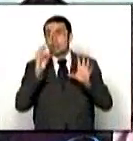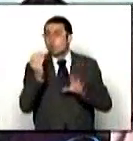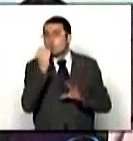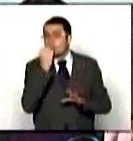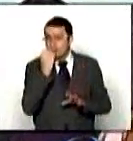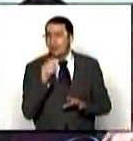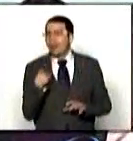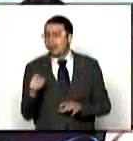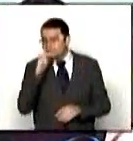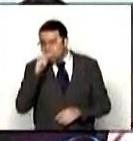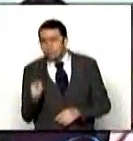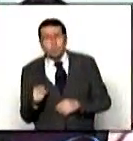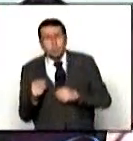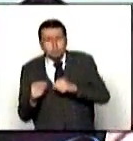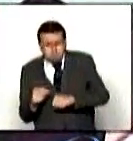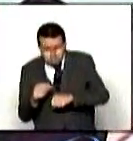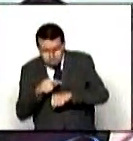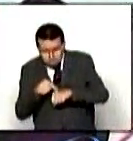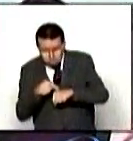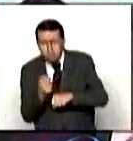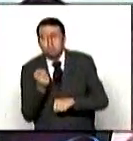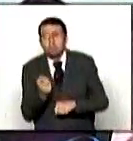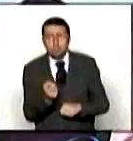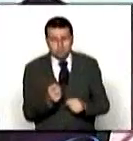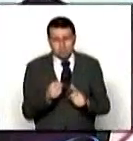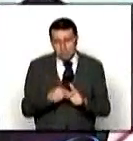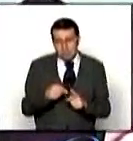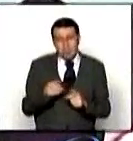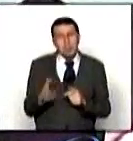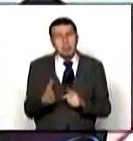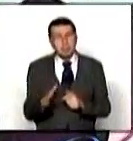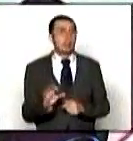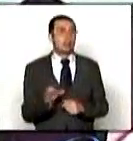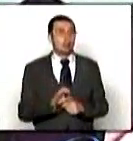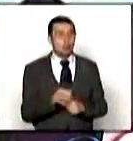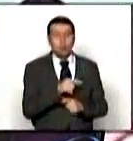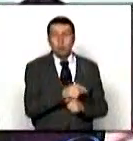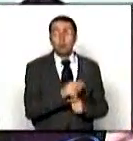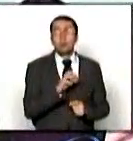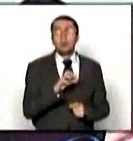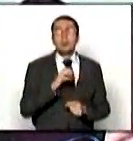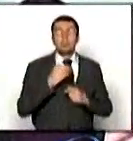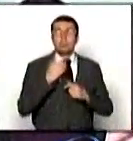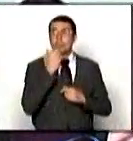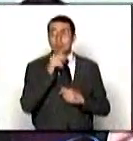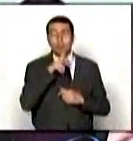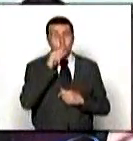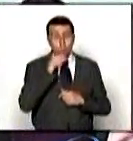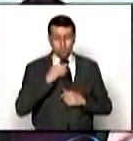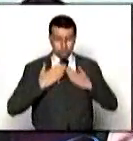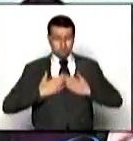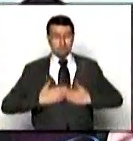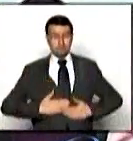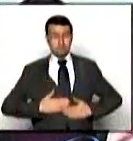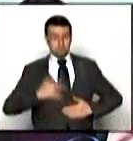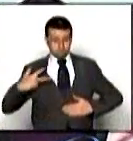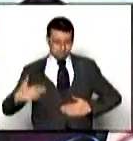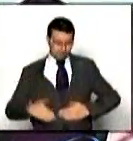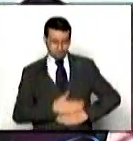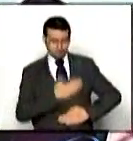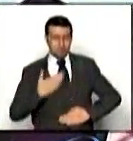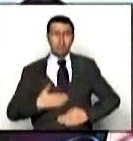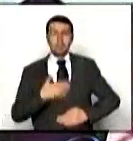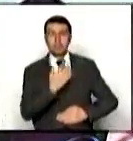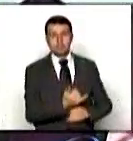pedacito pequeño de pechuga, un pedacito pequeño de pescado, estamos bien. Las carnes rojas cada día están mucho más revaluadas por el tipo de alimentación que recibe